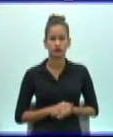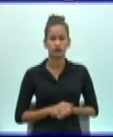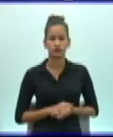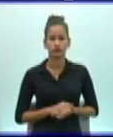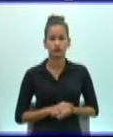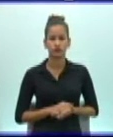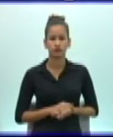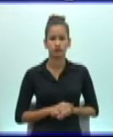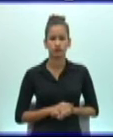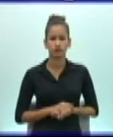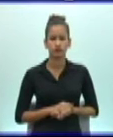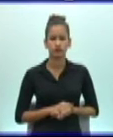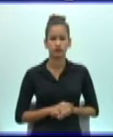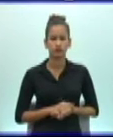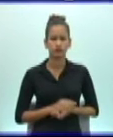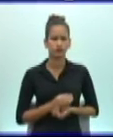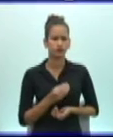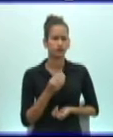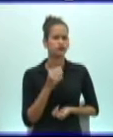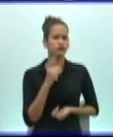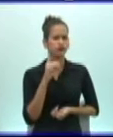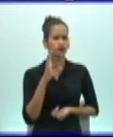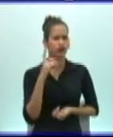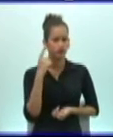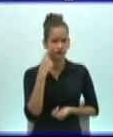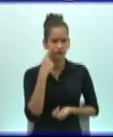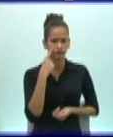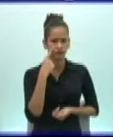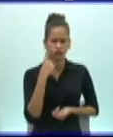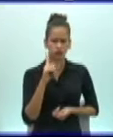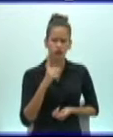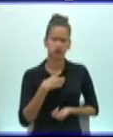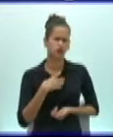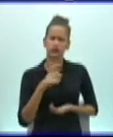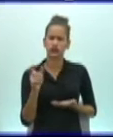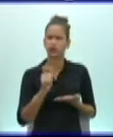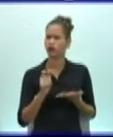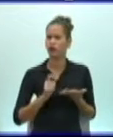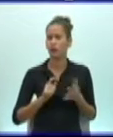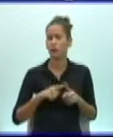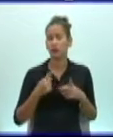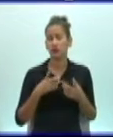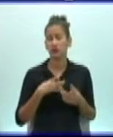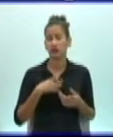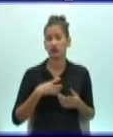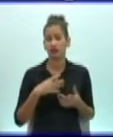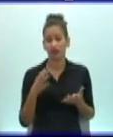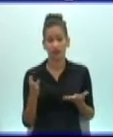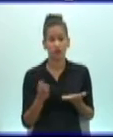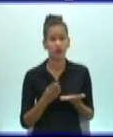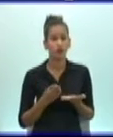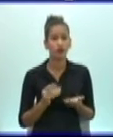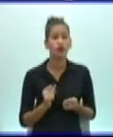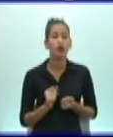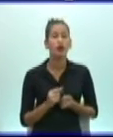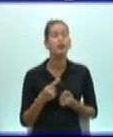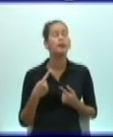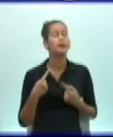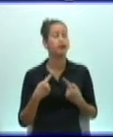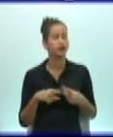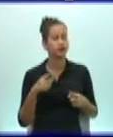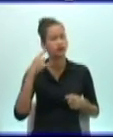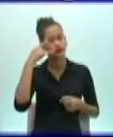Pueden, lo escucharon, no tienen por qué copiarlo porque está en su libro de texto, pero sí vamos a hacer el